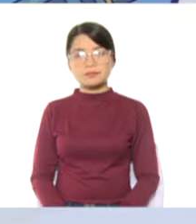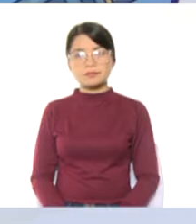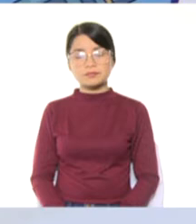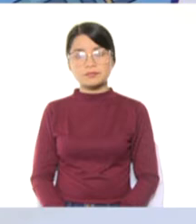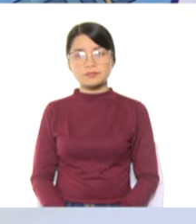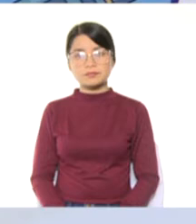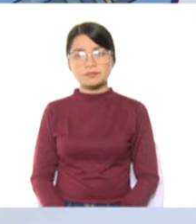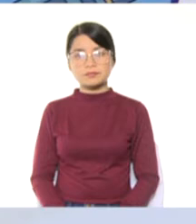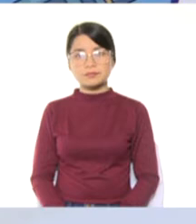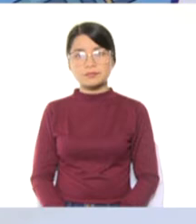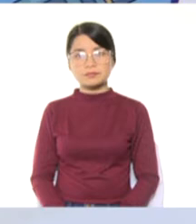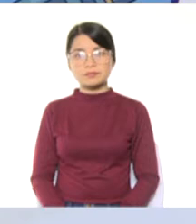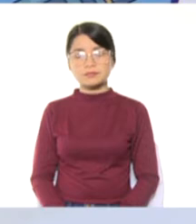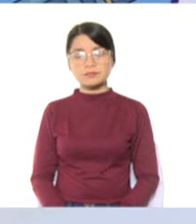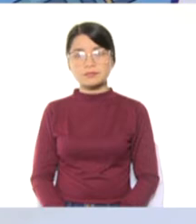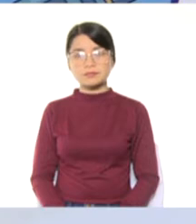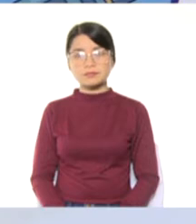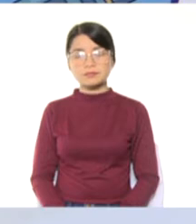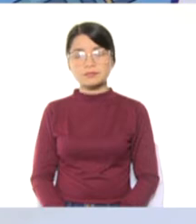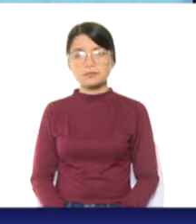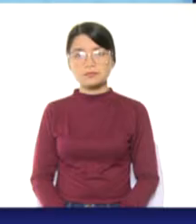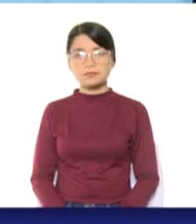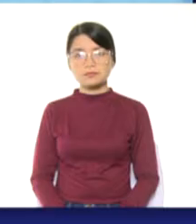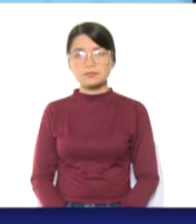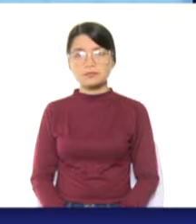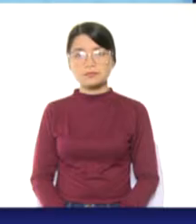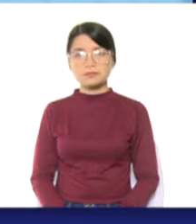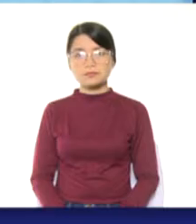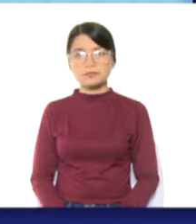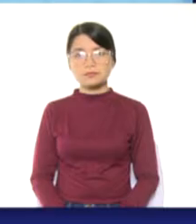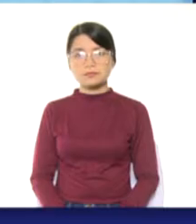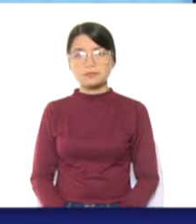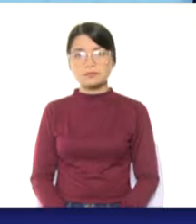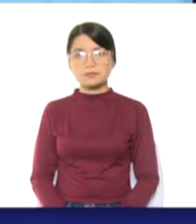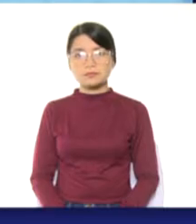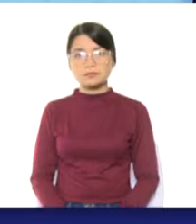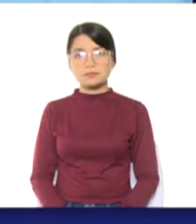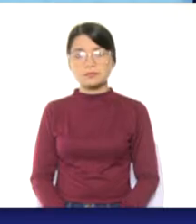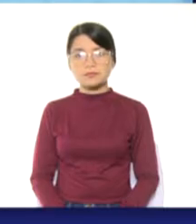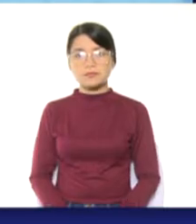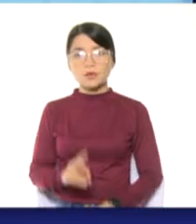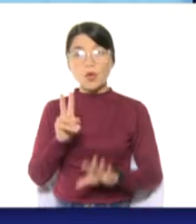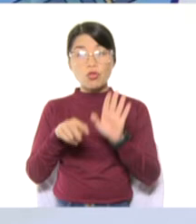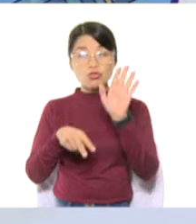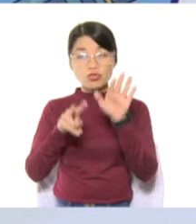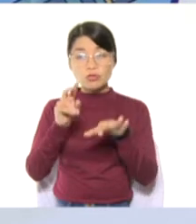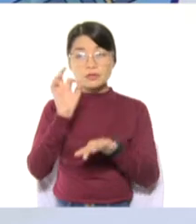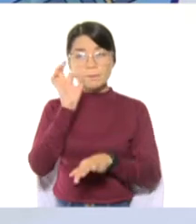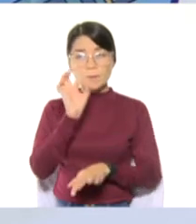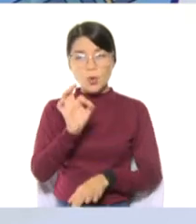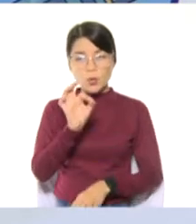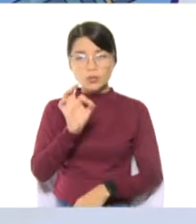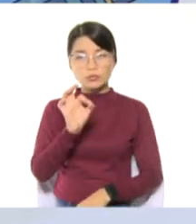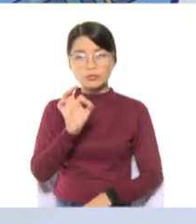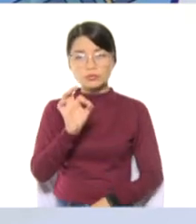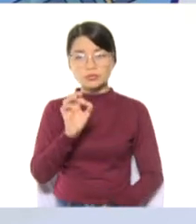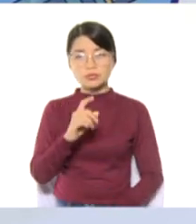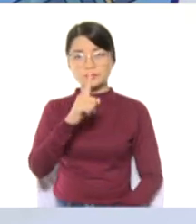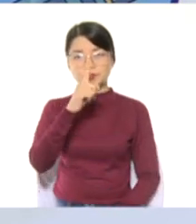ya pasó media hora, que es lo que vemos abajo, dice half o half past. Fíjense que todo en el reloj, en